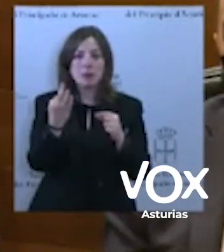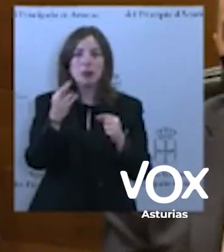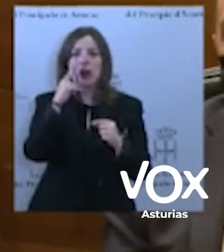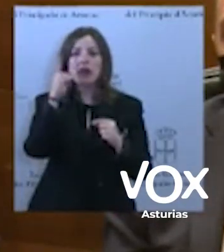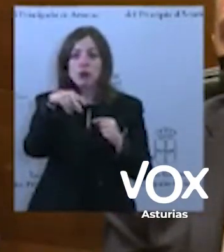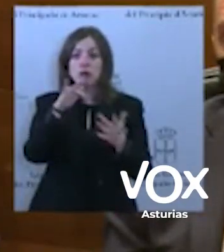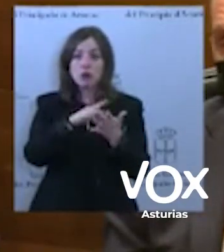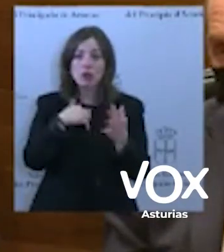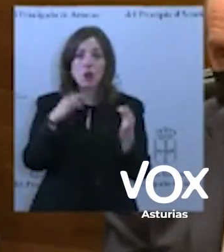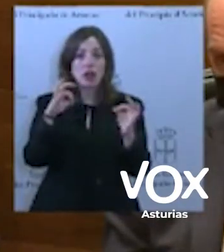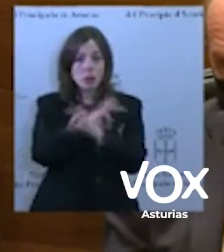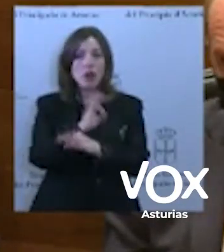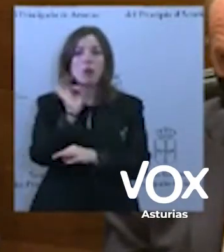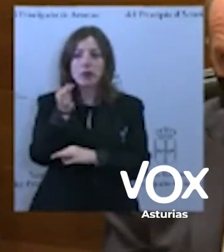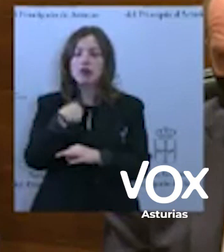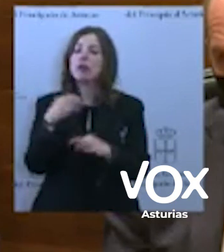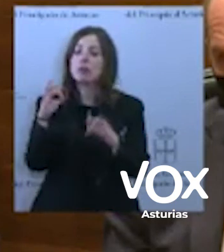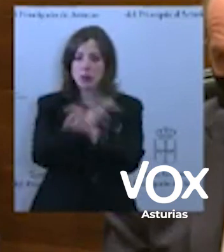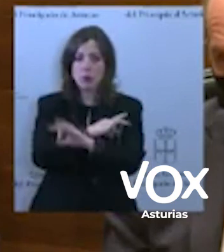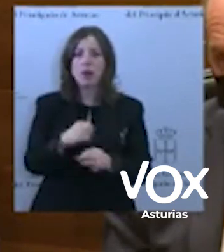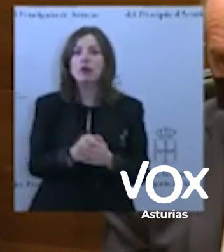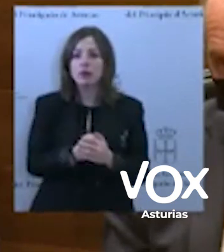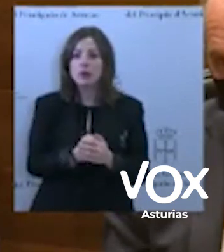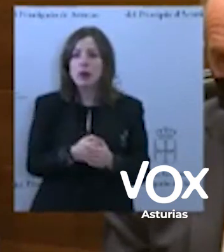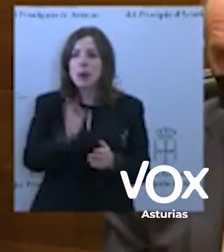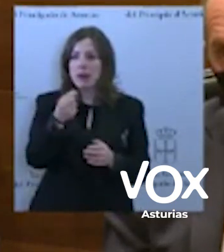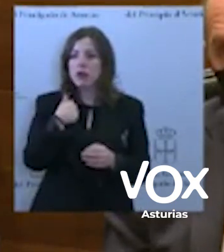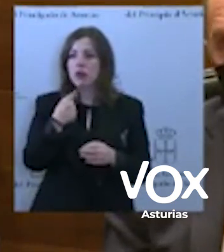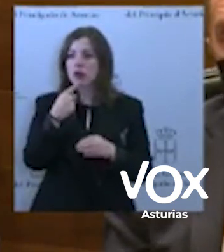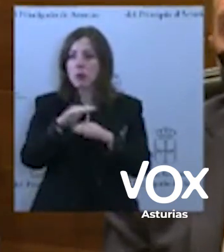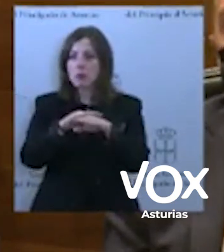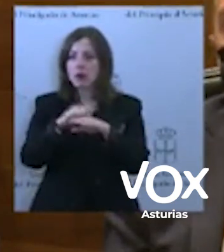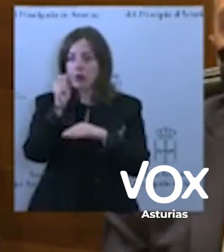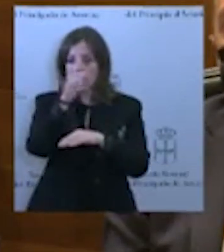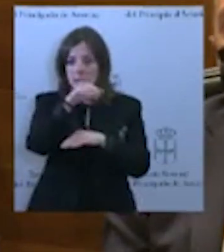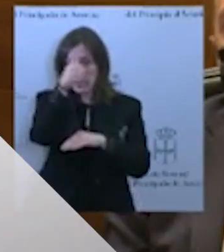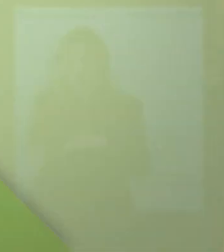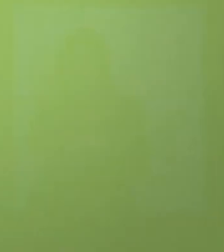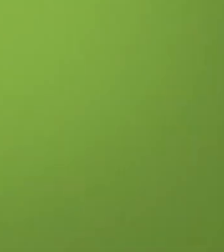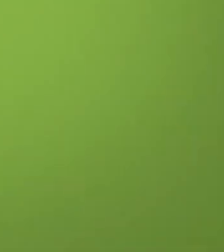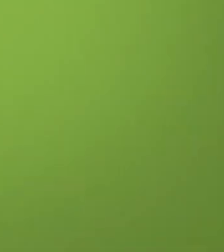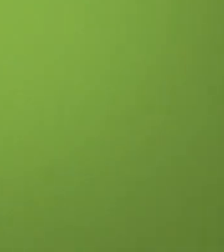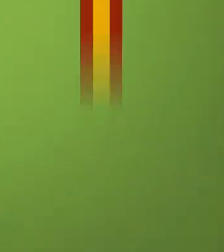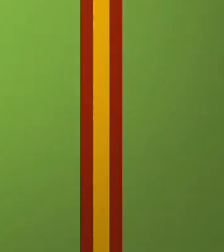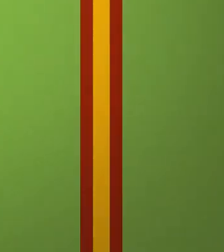equivocado. Y en ese sentido pido disculpas a los niños y niñas y a sus padres porque puedan haberse sentido ofendidos.